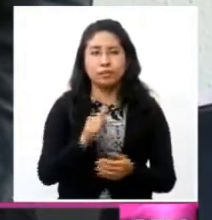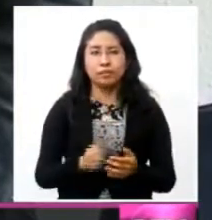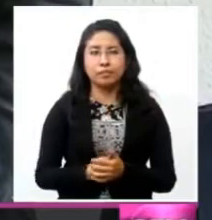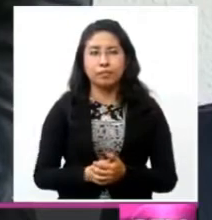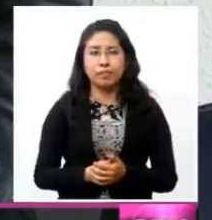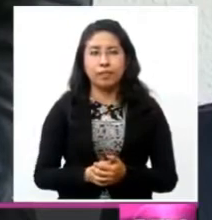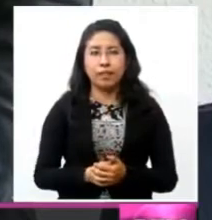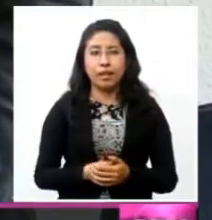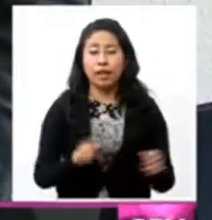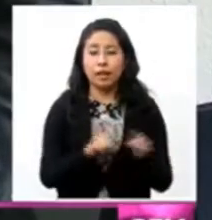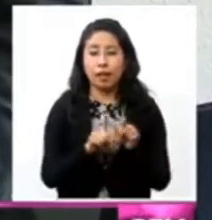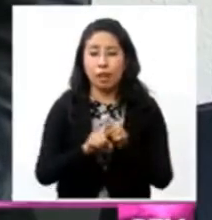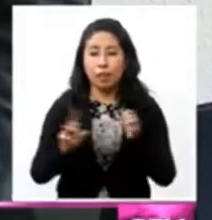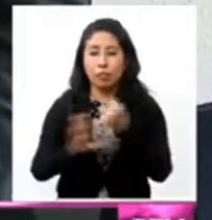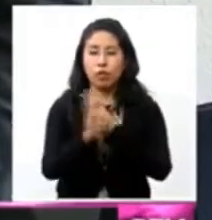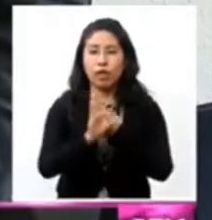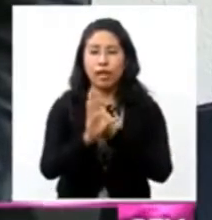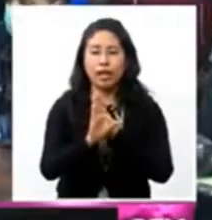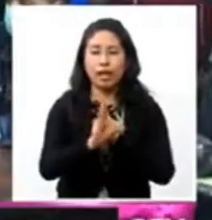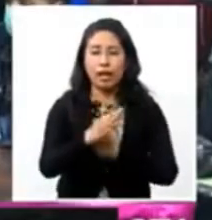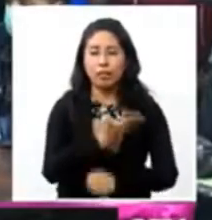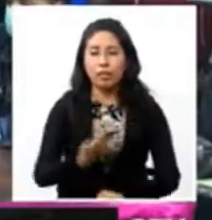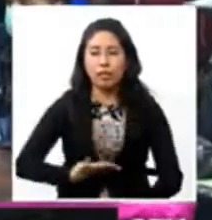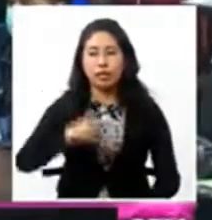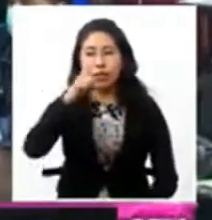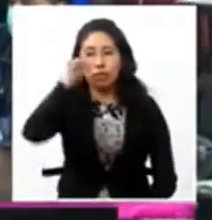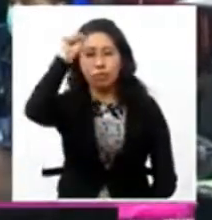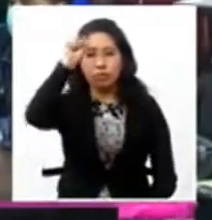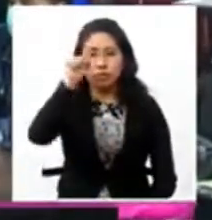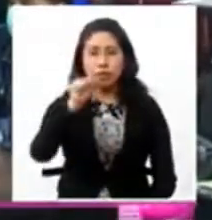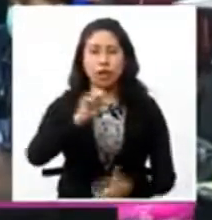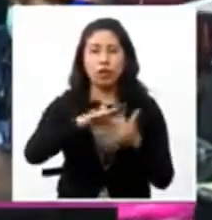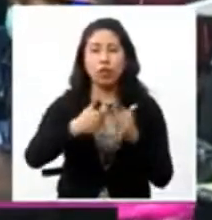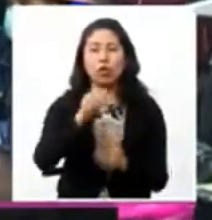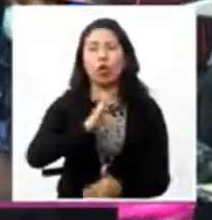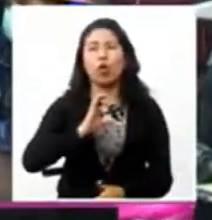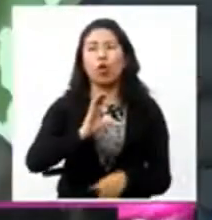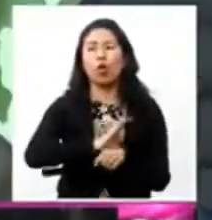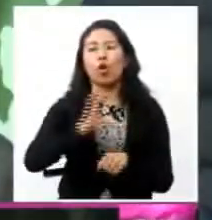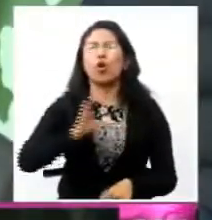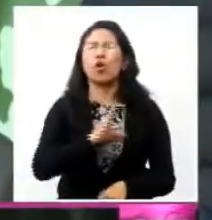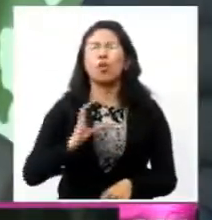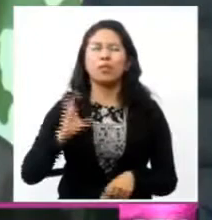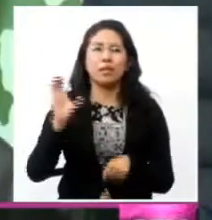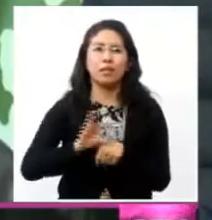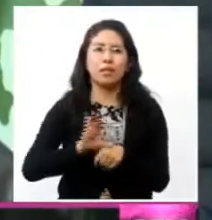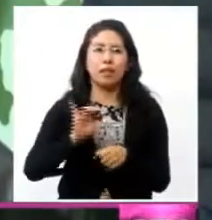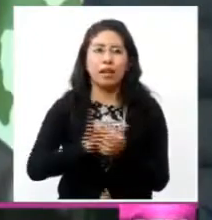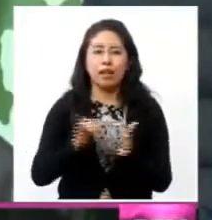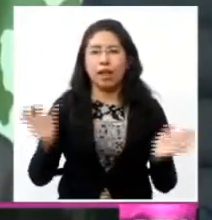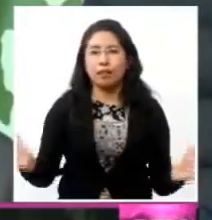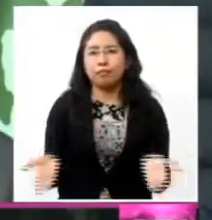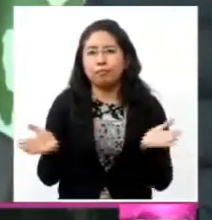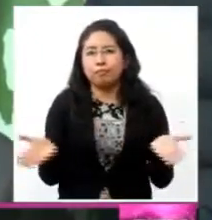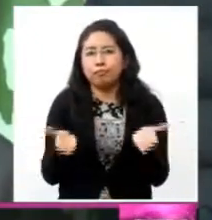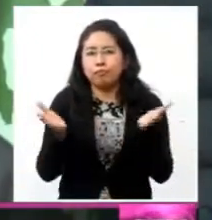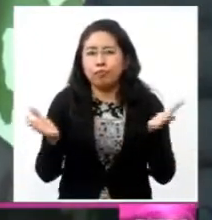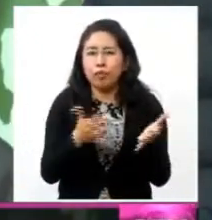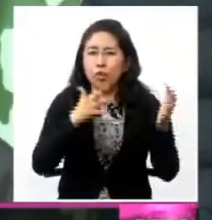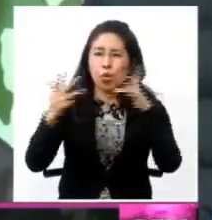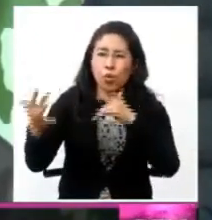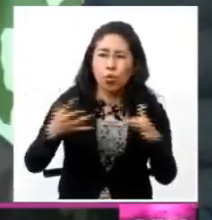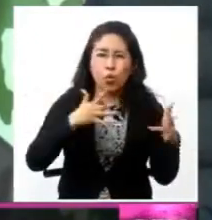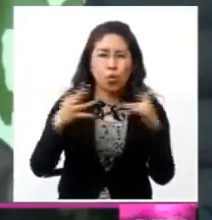hermano presidente Luis Arce Catacora. A los comités cívicos que están impulsando